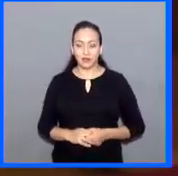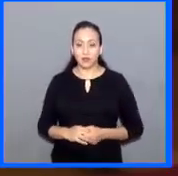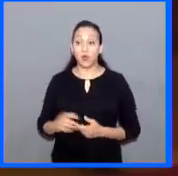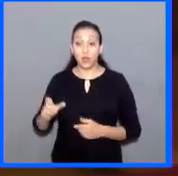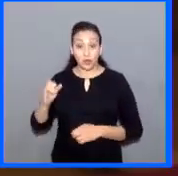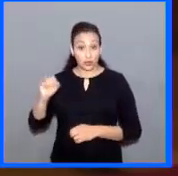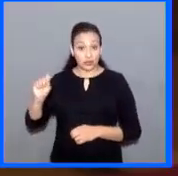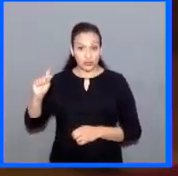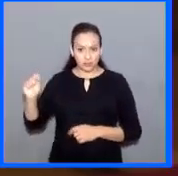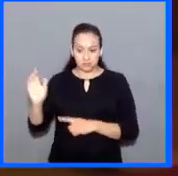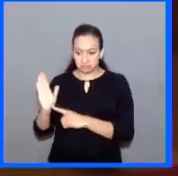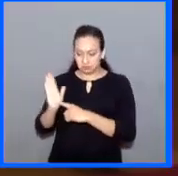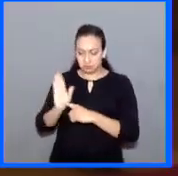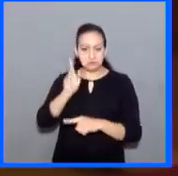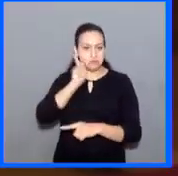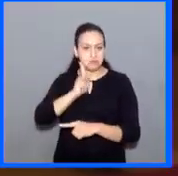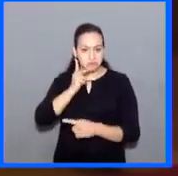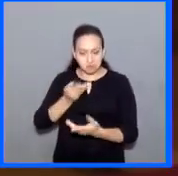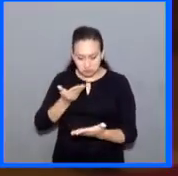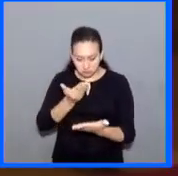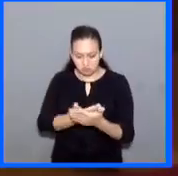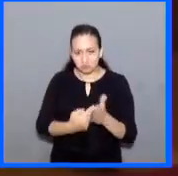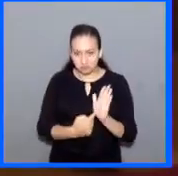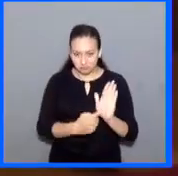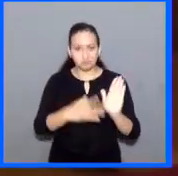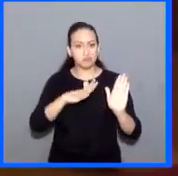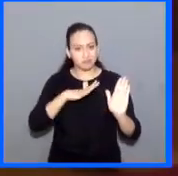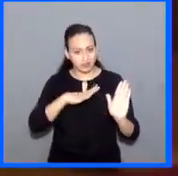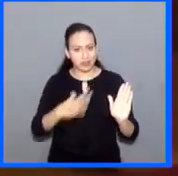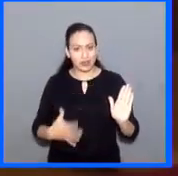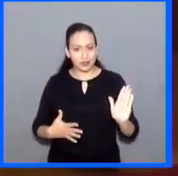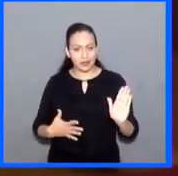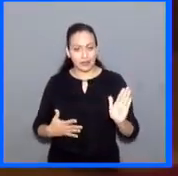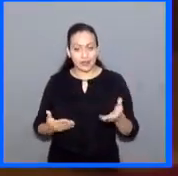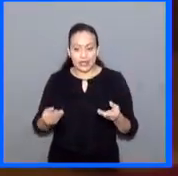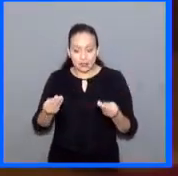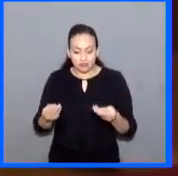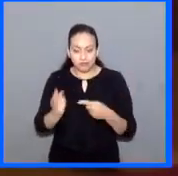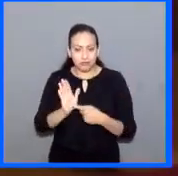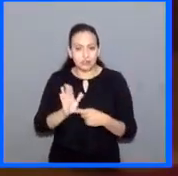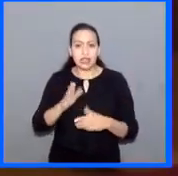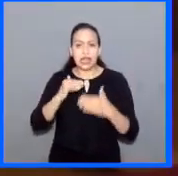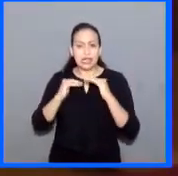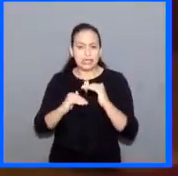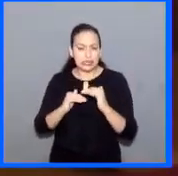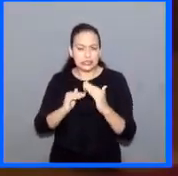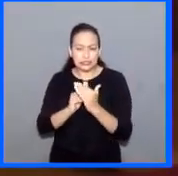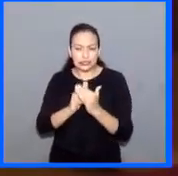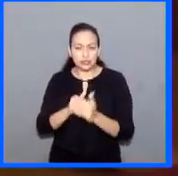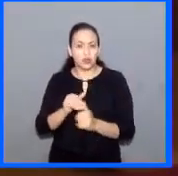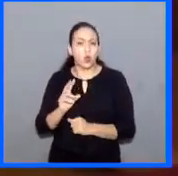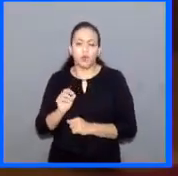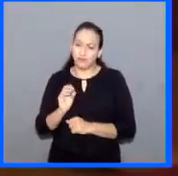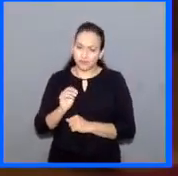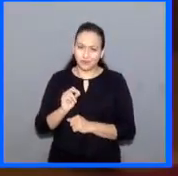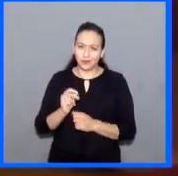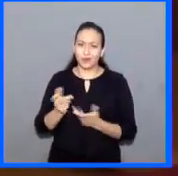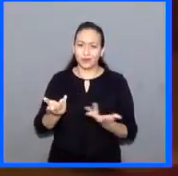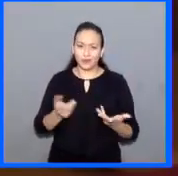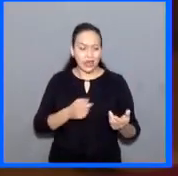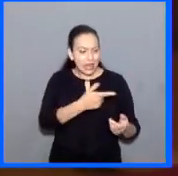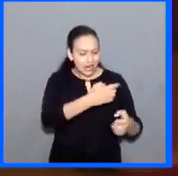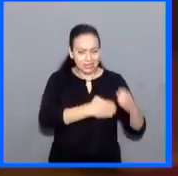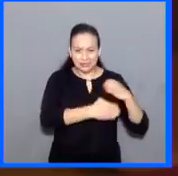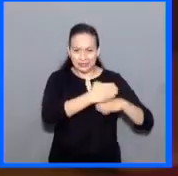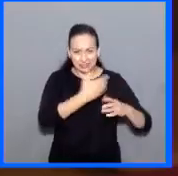pueden desplegar las autoridades fiscales no se encuentran limitadas respecto de las sociedades controladas, es decir, no